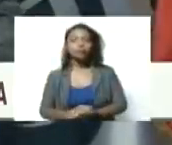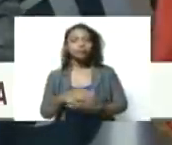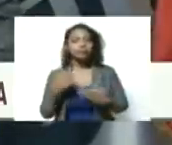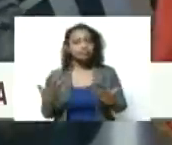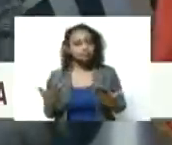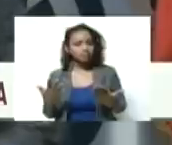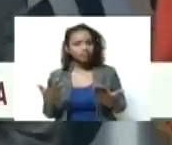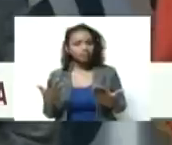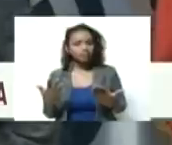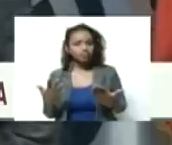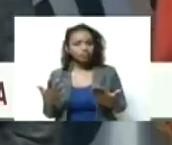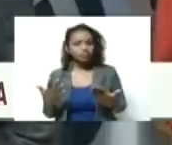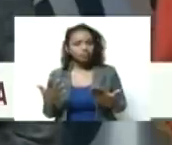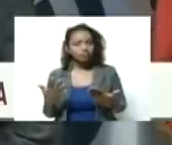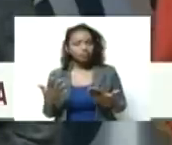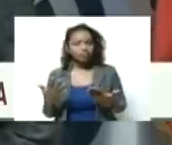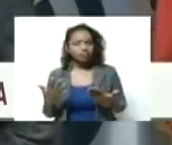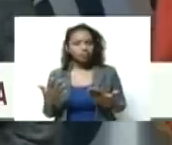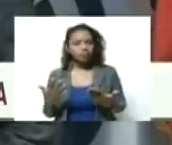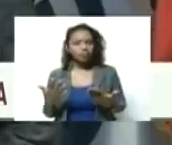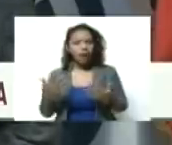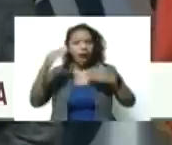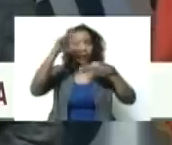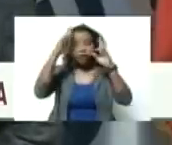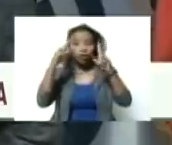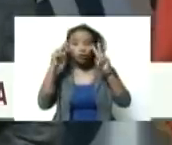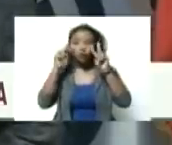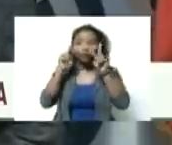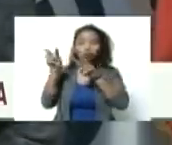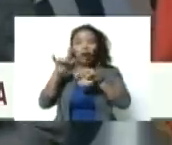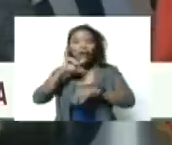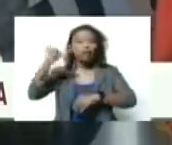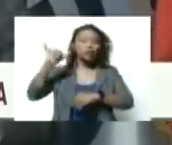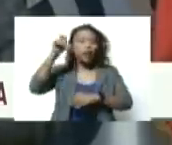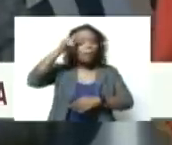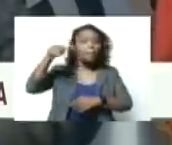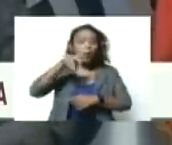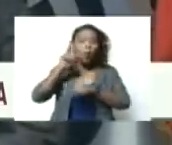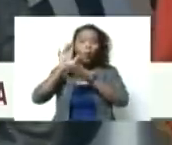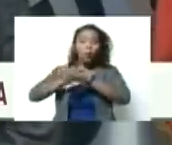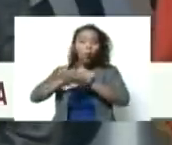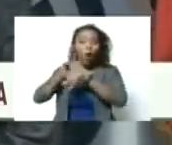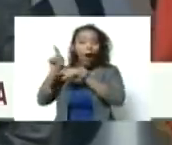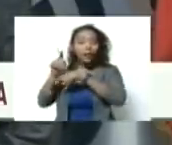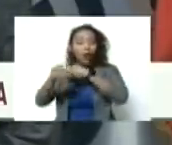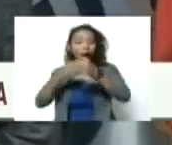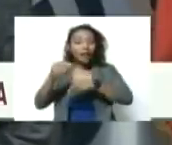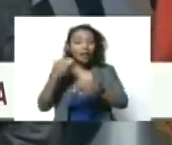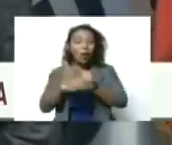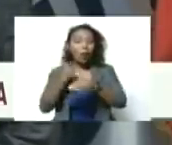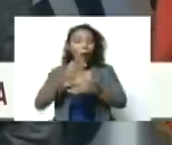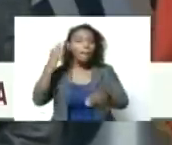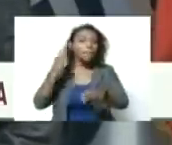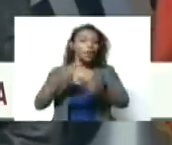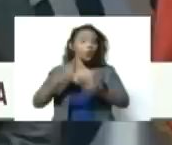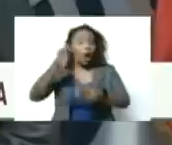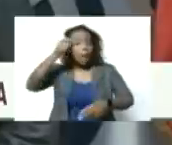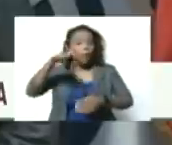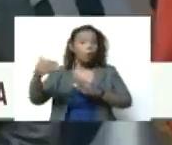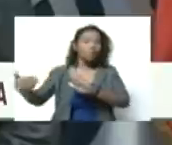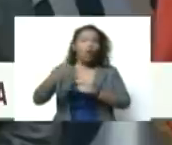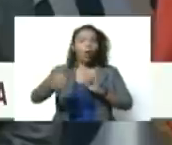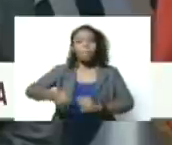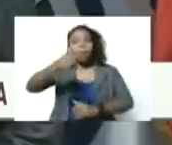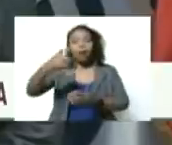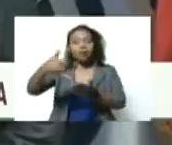estén muy atentos a las denuncias de nuestro pueblo, porque eso atenta contra el pueblo más